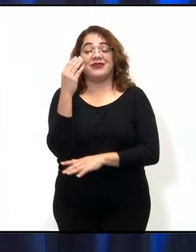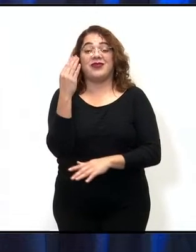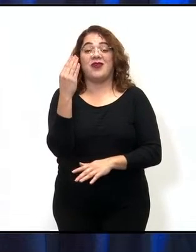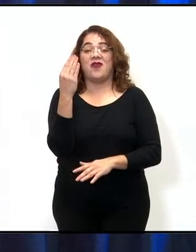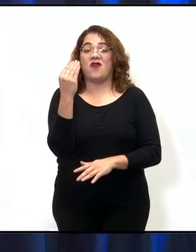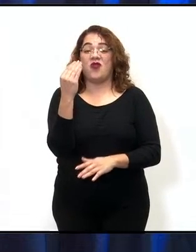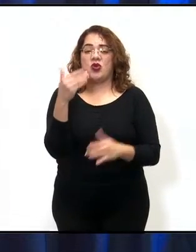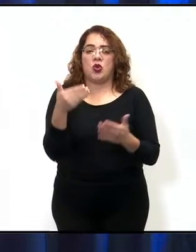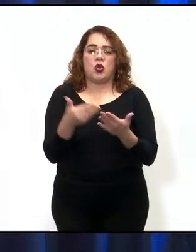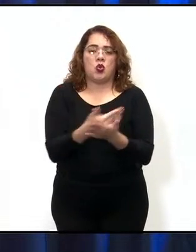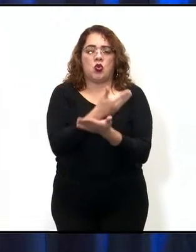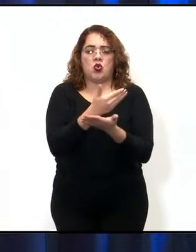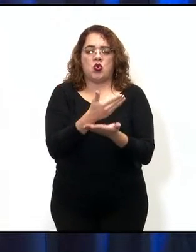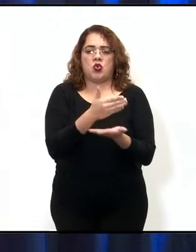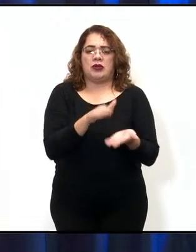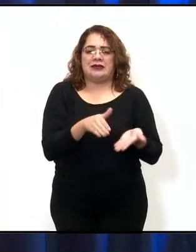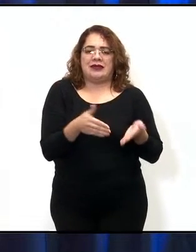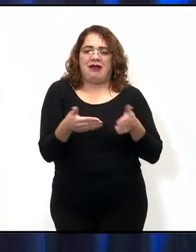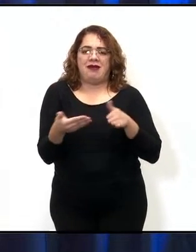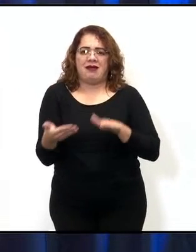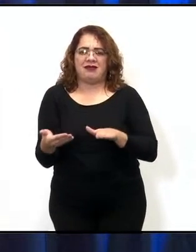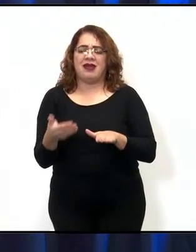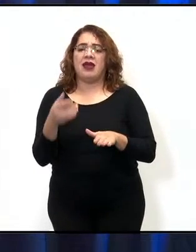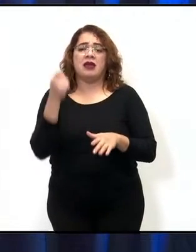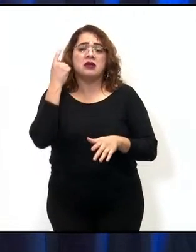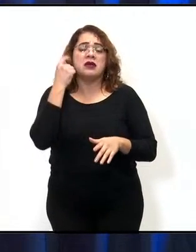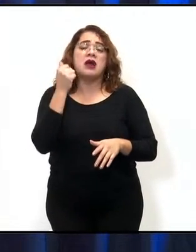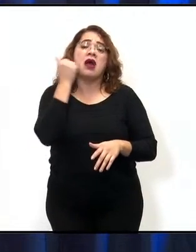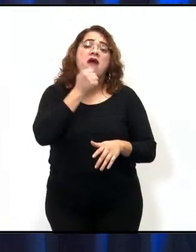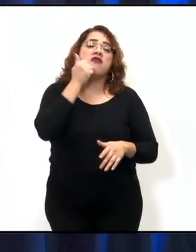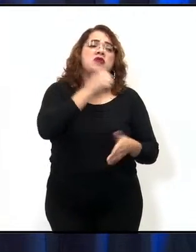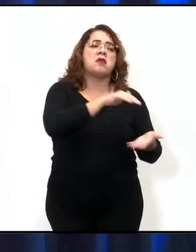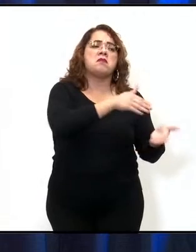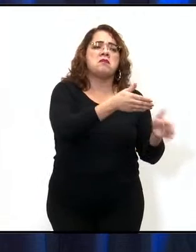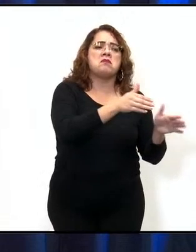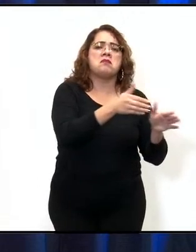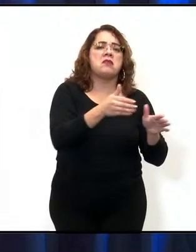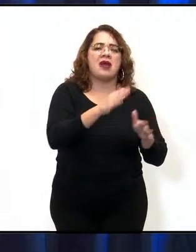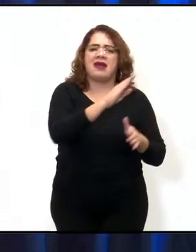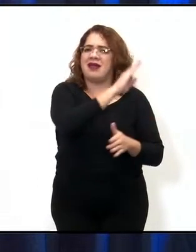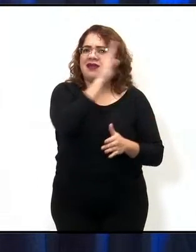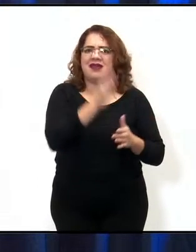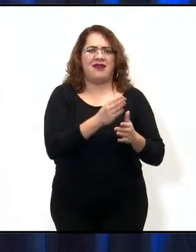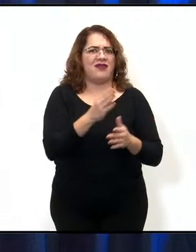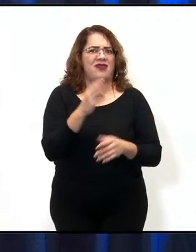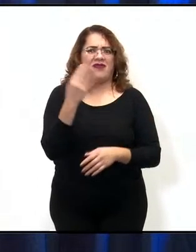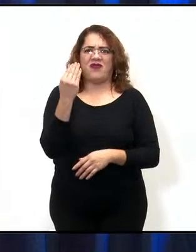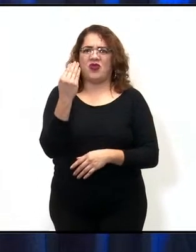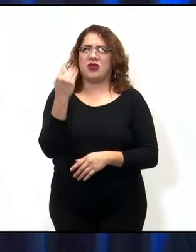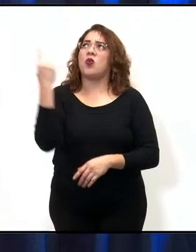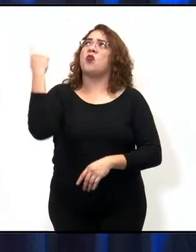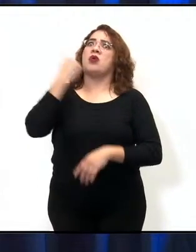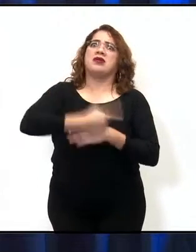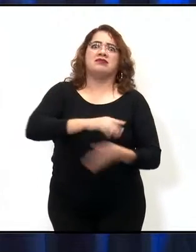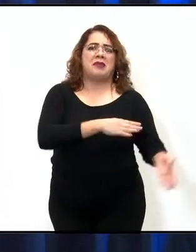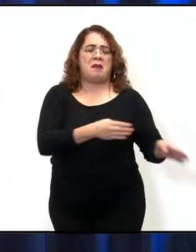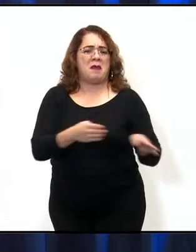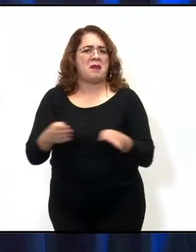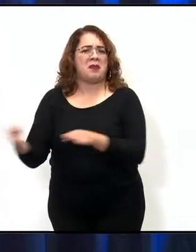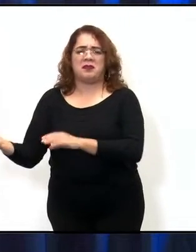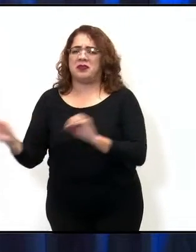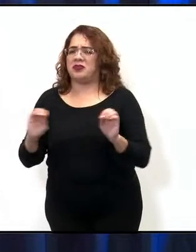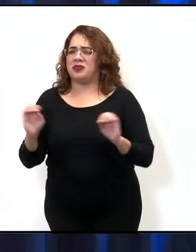14 nuevas muertes, la mayor cantidad de muertes que jamás hayamos reportado en un solo día, duplicando el